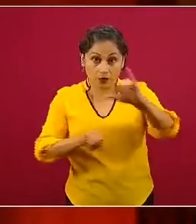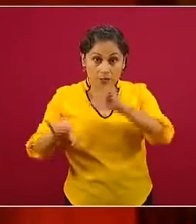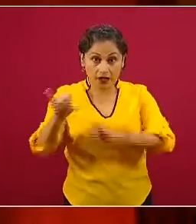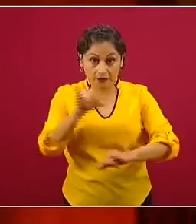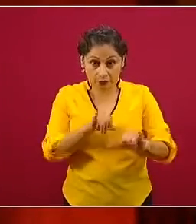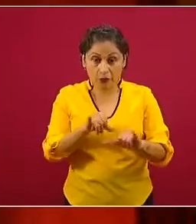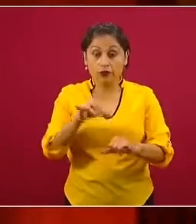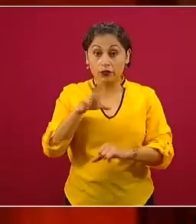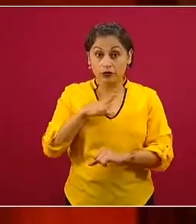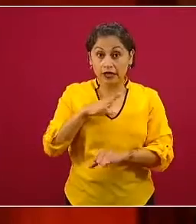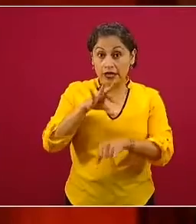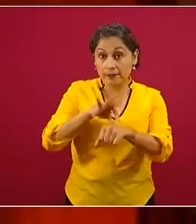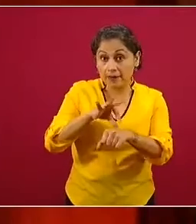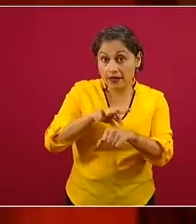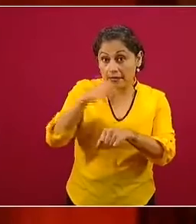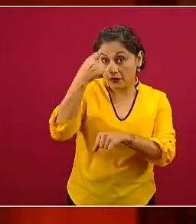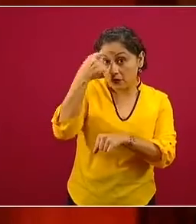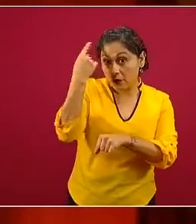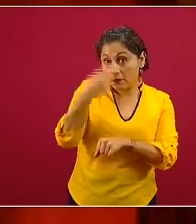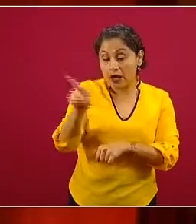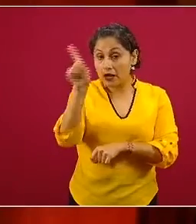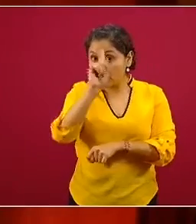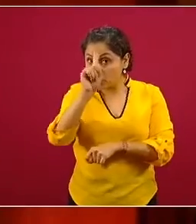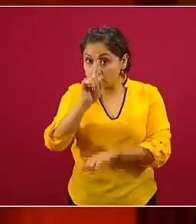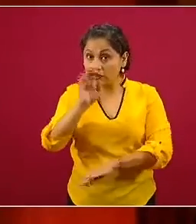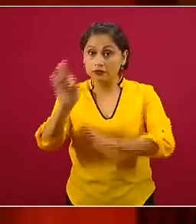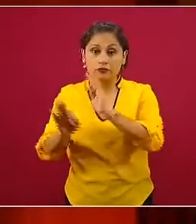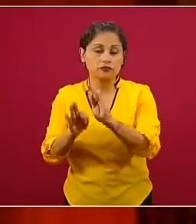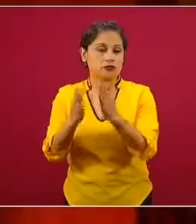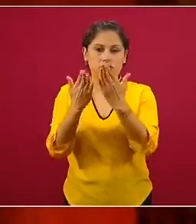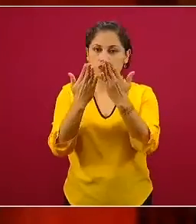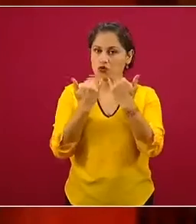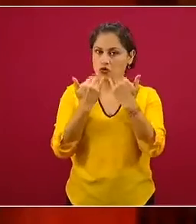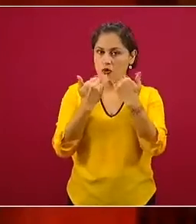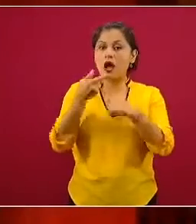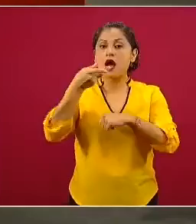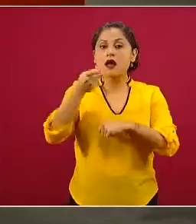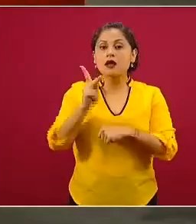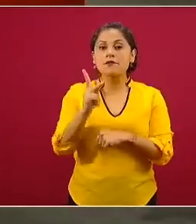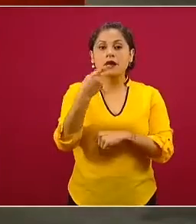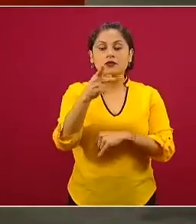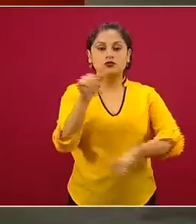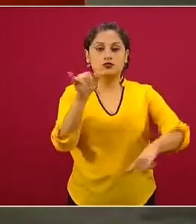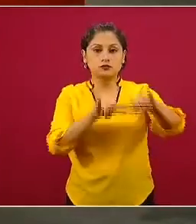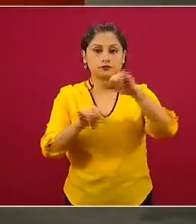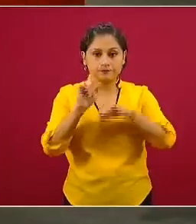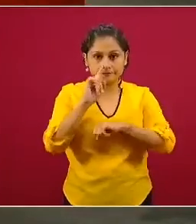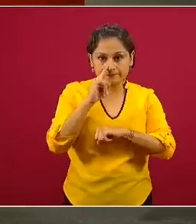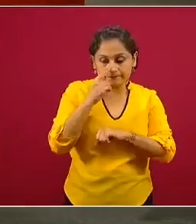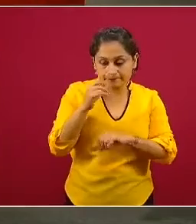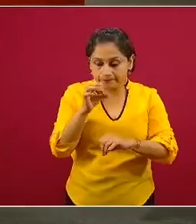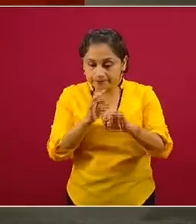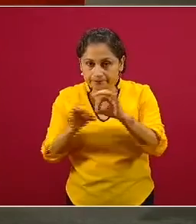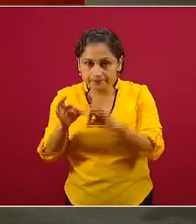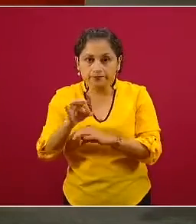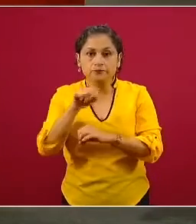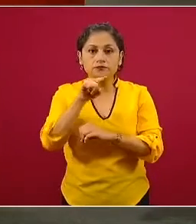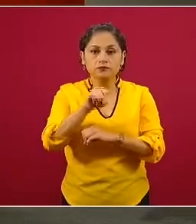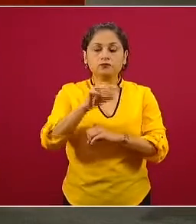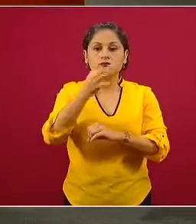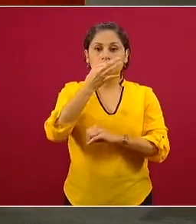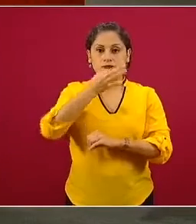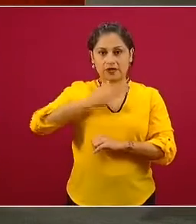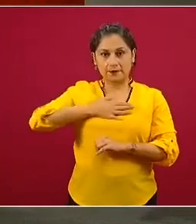consulta, pero sí se les va a pedir datos básicos que en su momento contribuyan a la vigilancia. Y bueno, y de estos